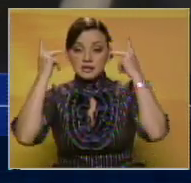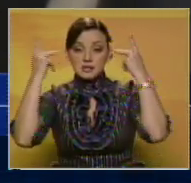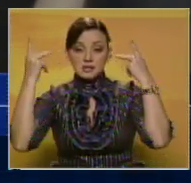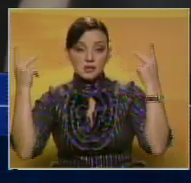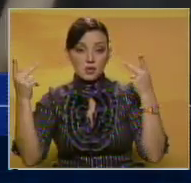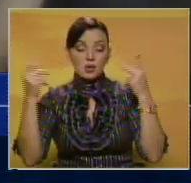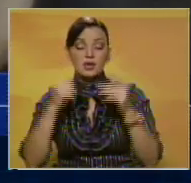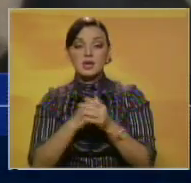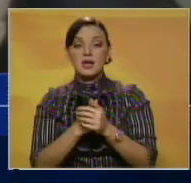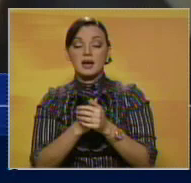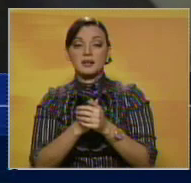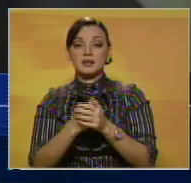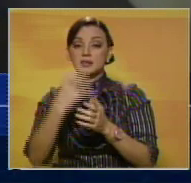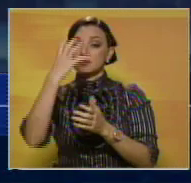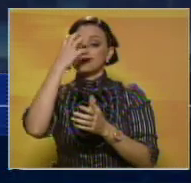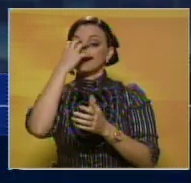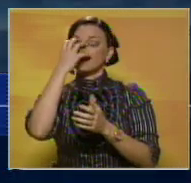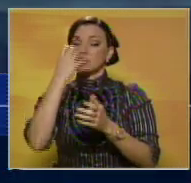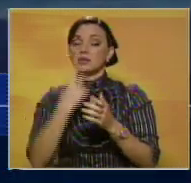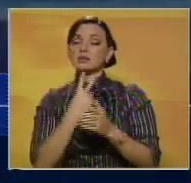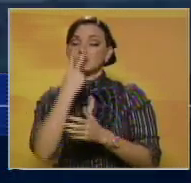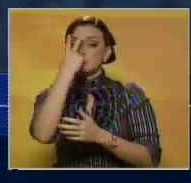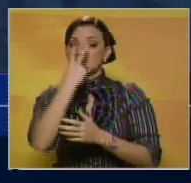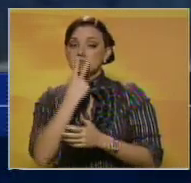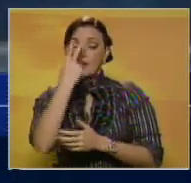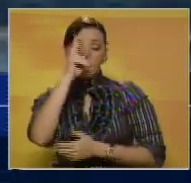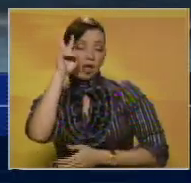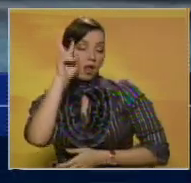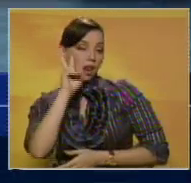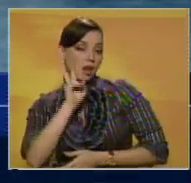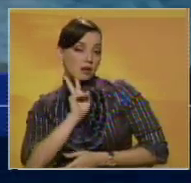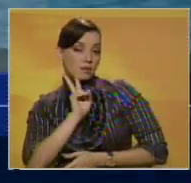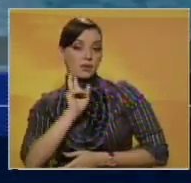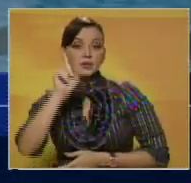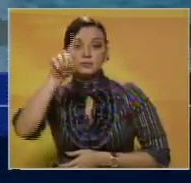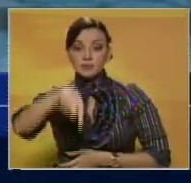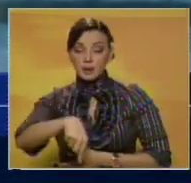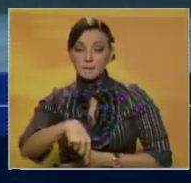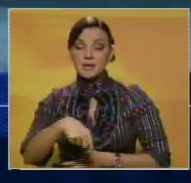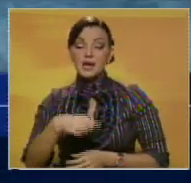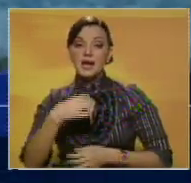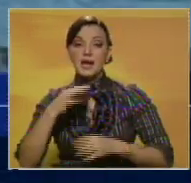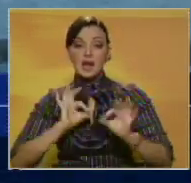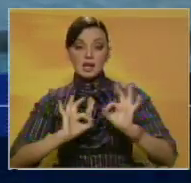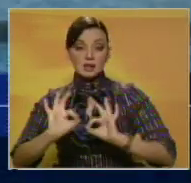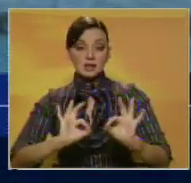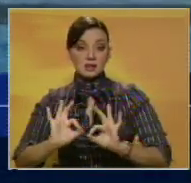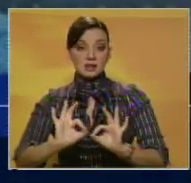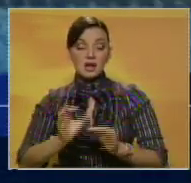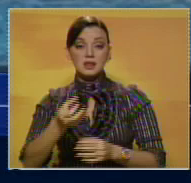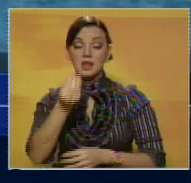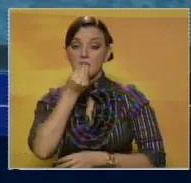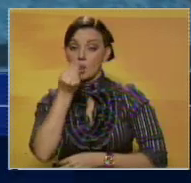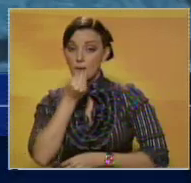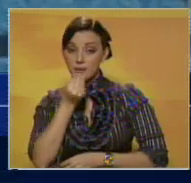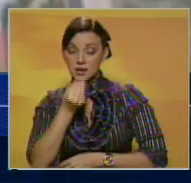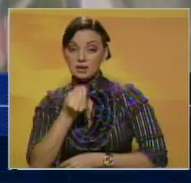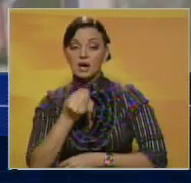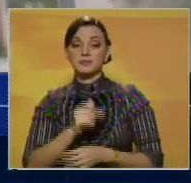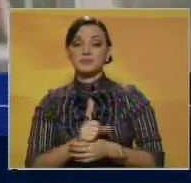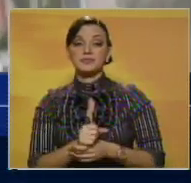fangoterapia, cámara hiperbárica, metabolismo y nutrición, fisiatría,